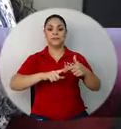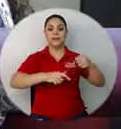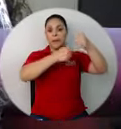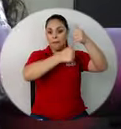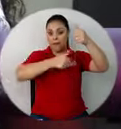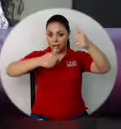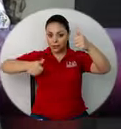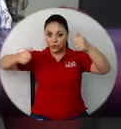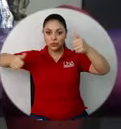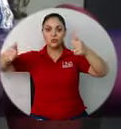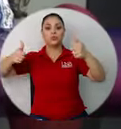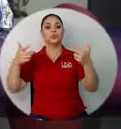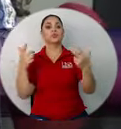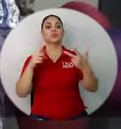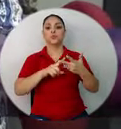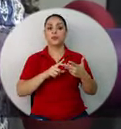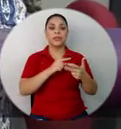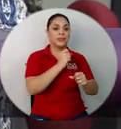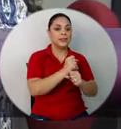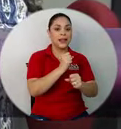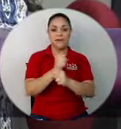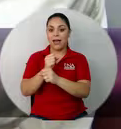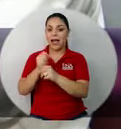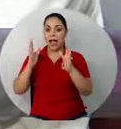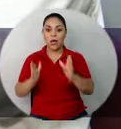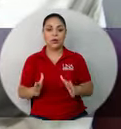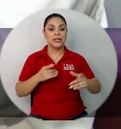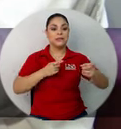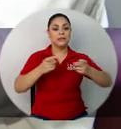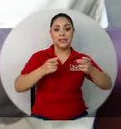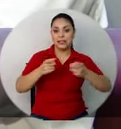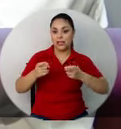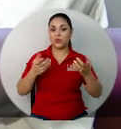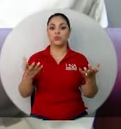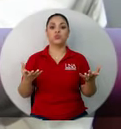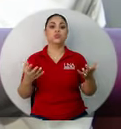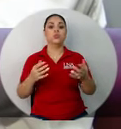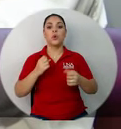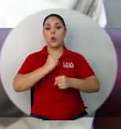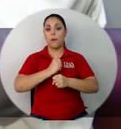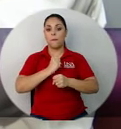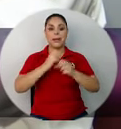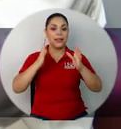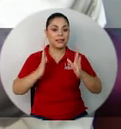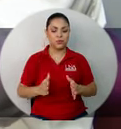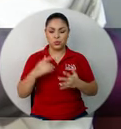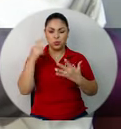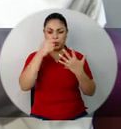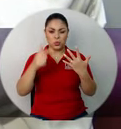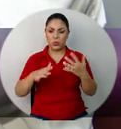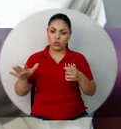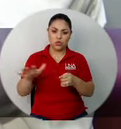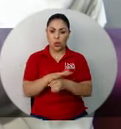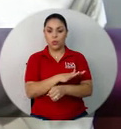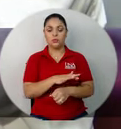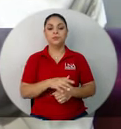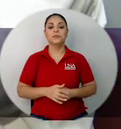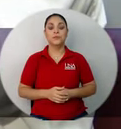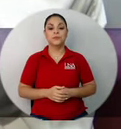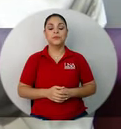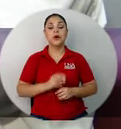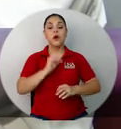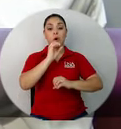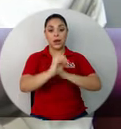mandos medios, así es, todos los colaboradores que están en el área administrativa, en el área operativa y demás. La